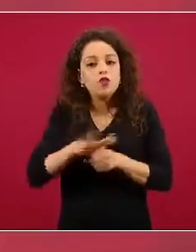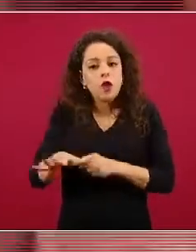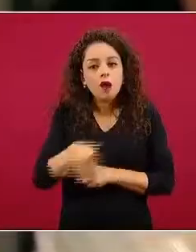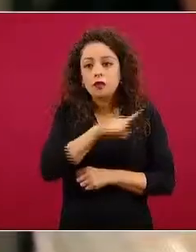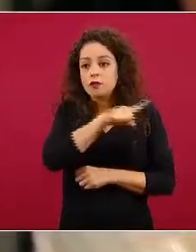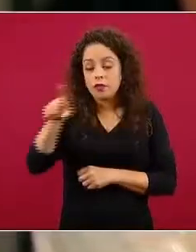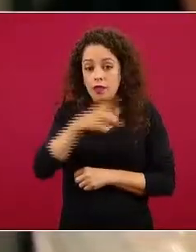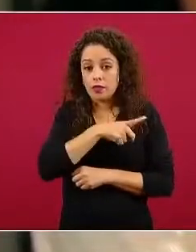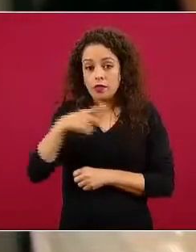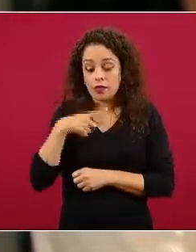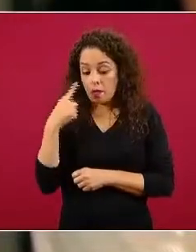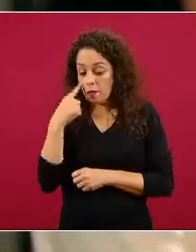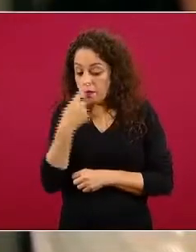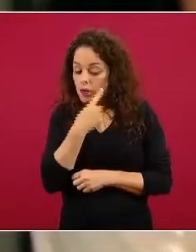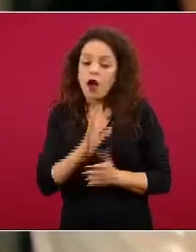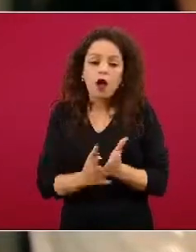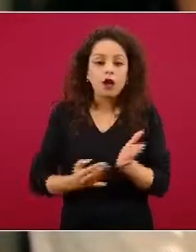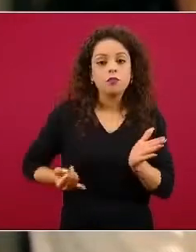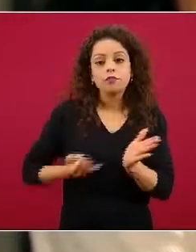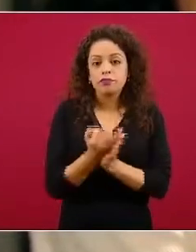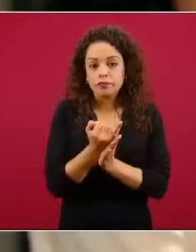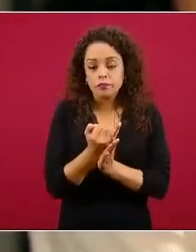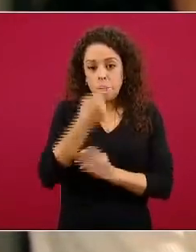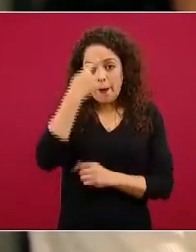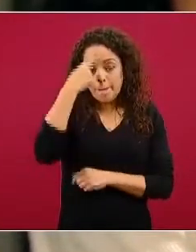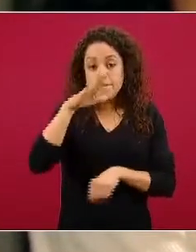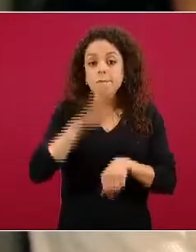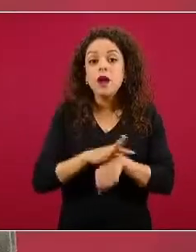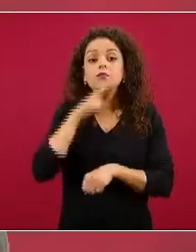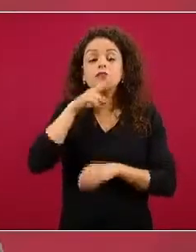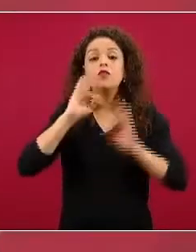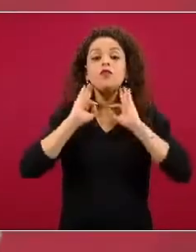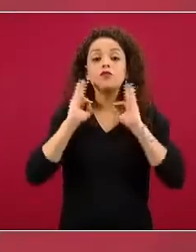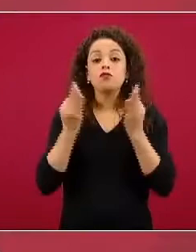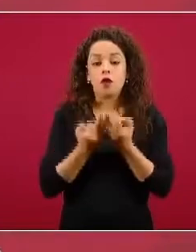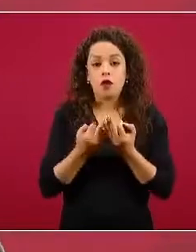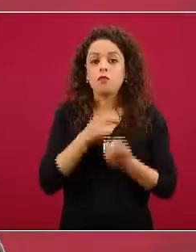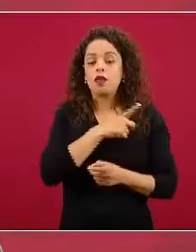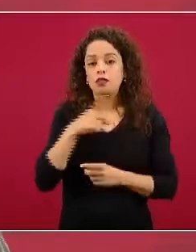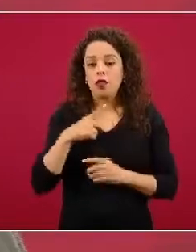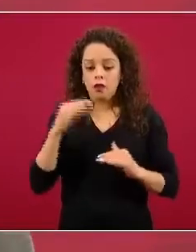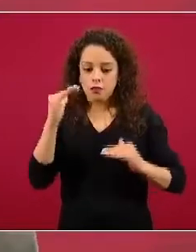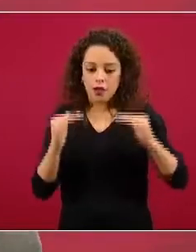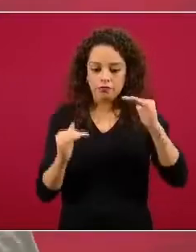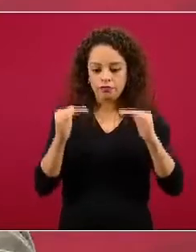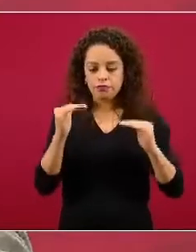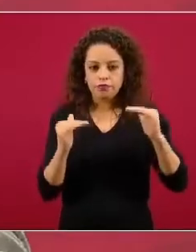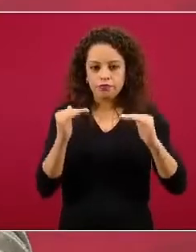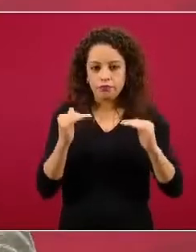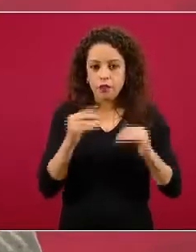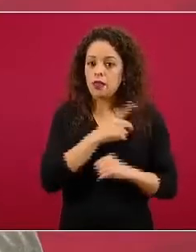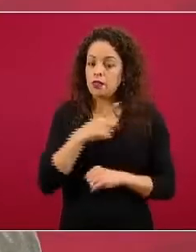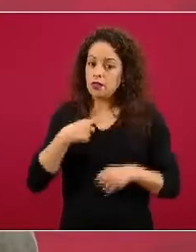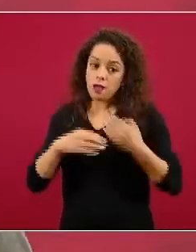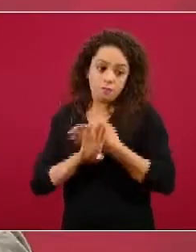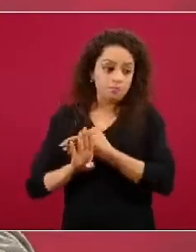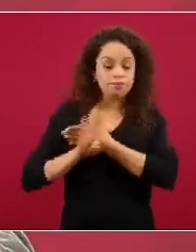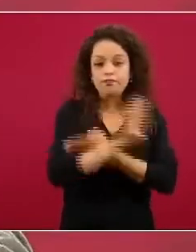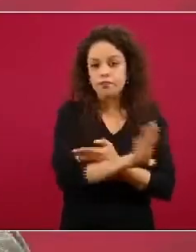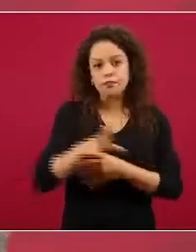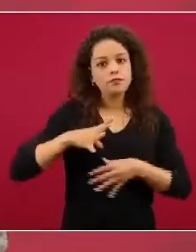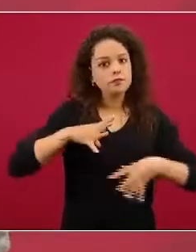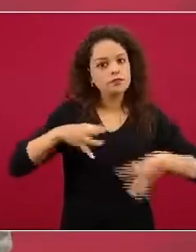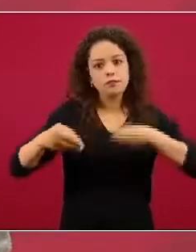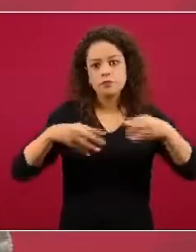decisiones para balancear de la manera más apropiada posible la situación de prevenir los contagios